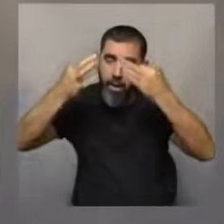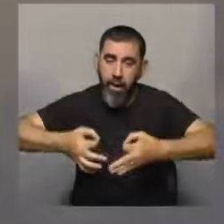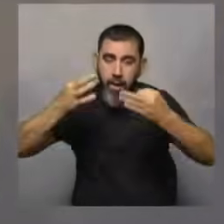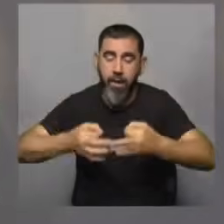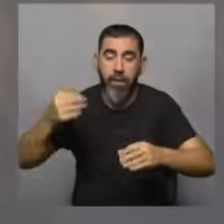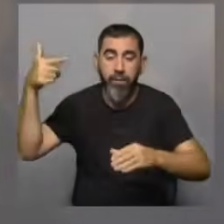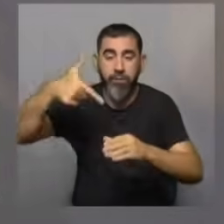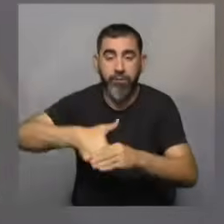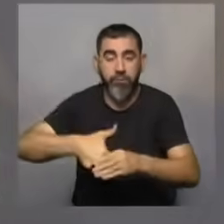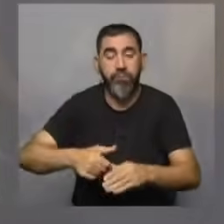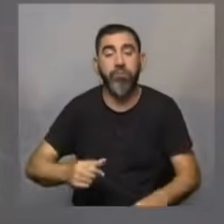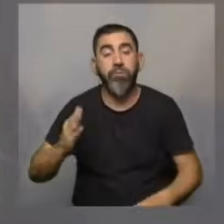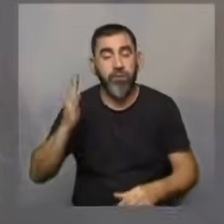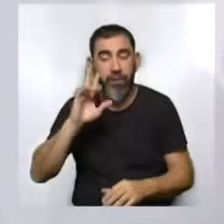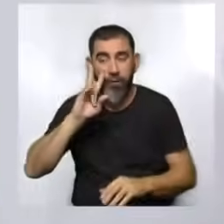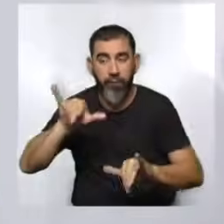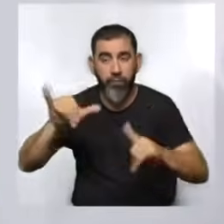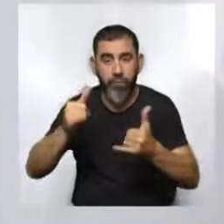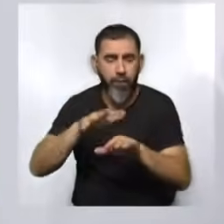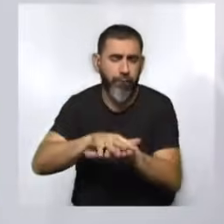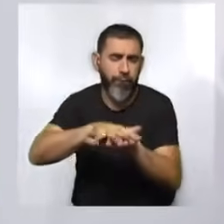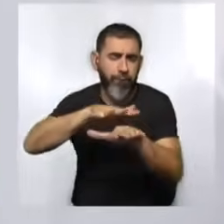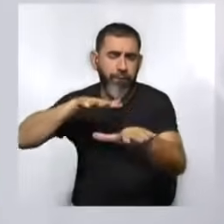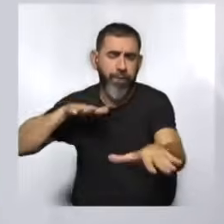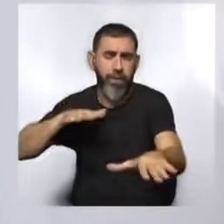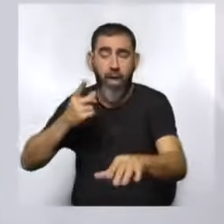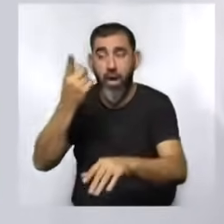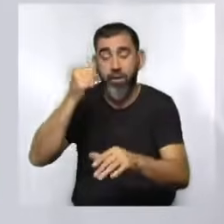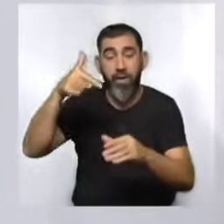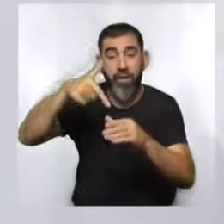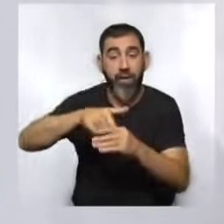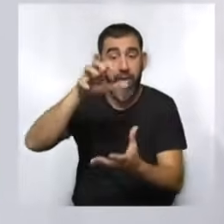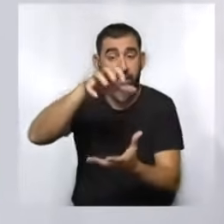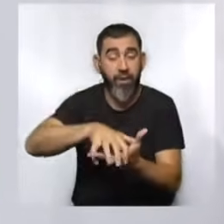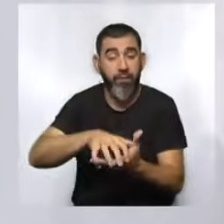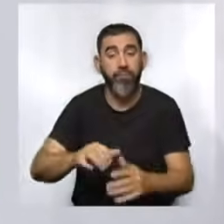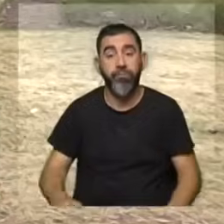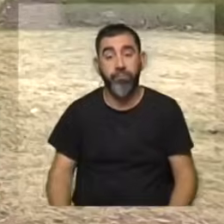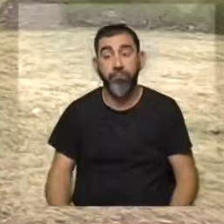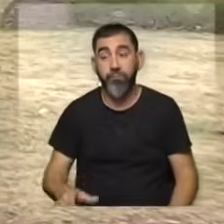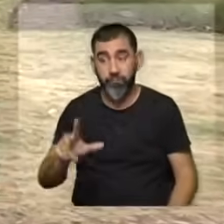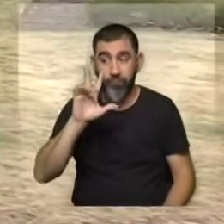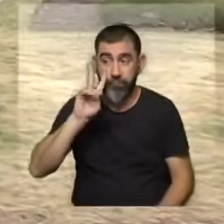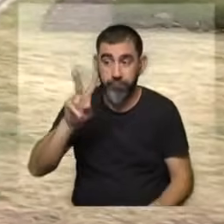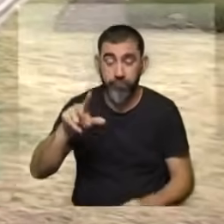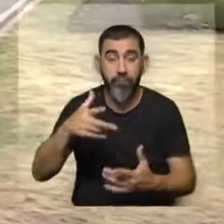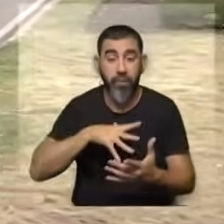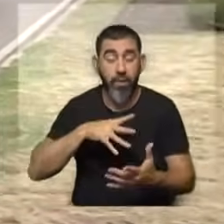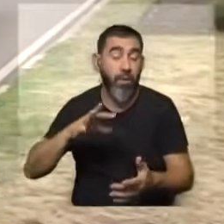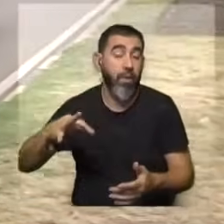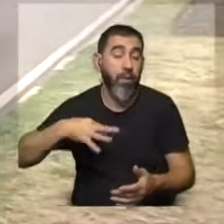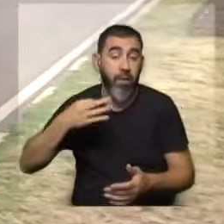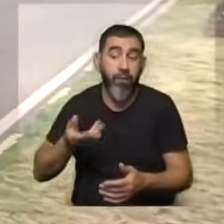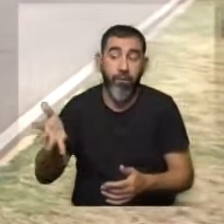abastecimiento ustedes habrán visto lo que fueron las colas ayer en las estaciones de servicio eso lo que se ve es la vida